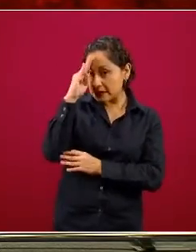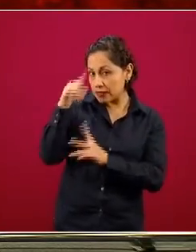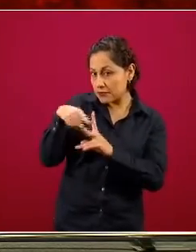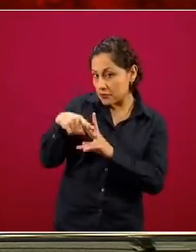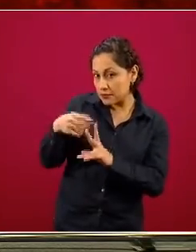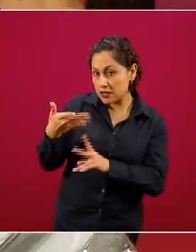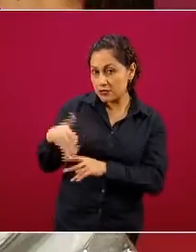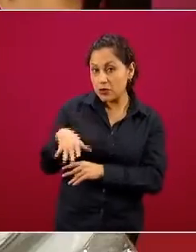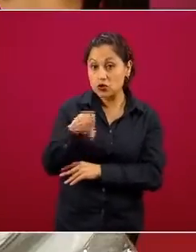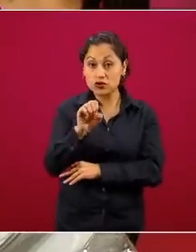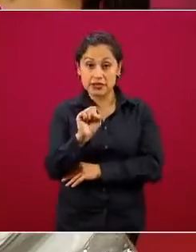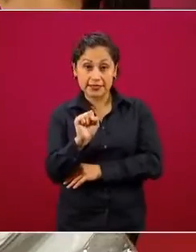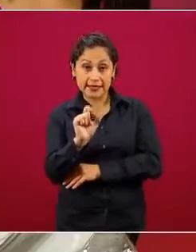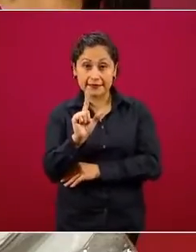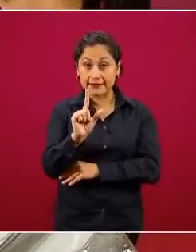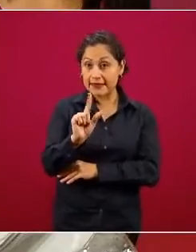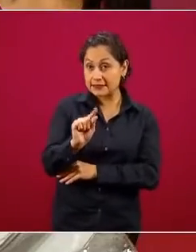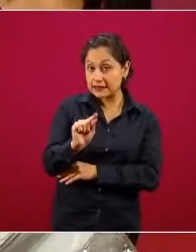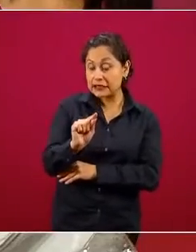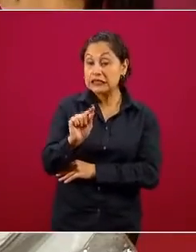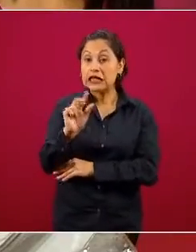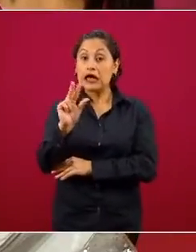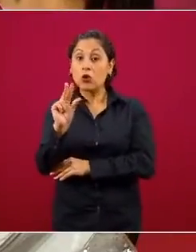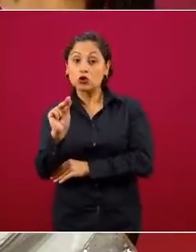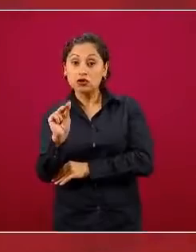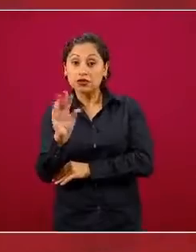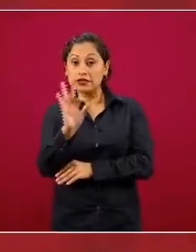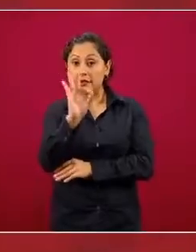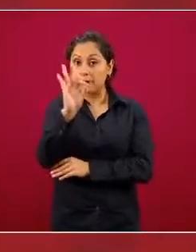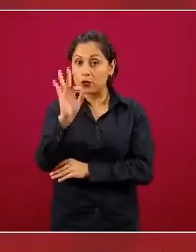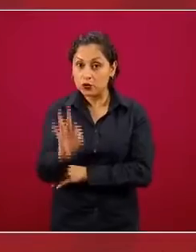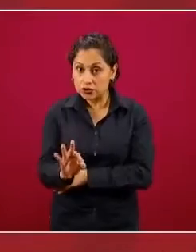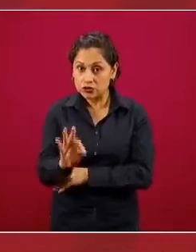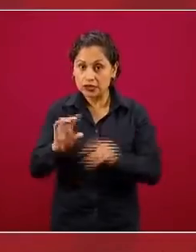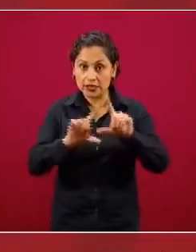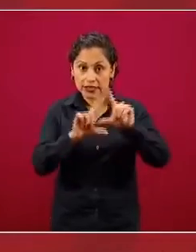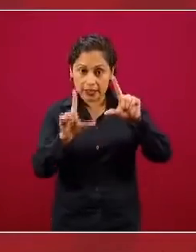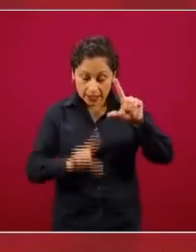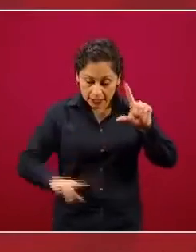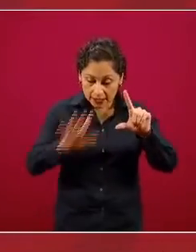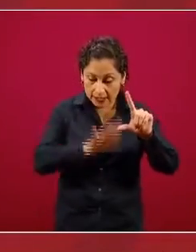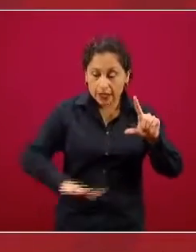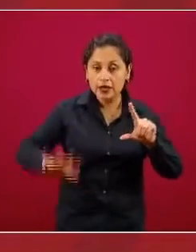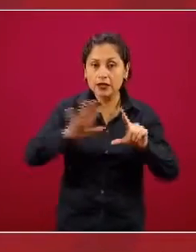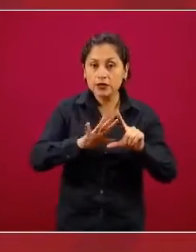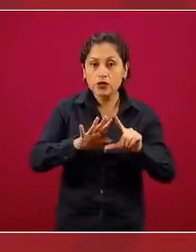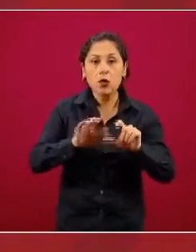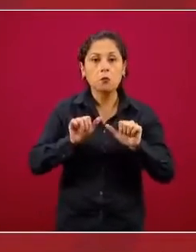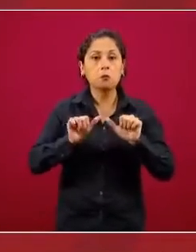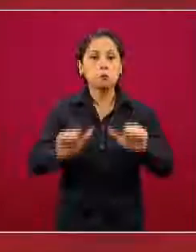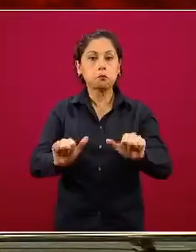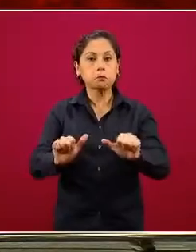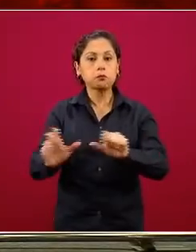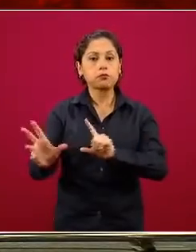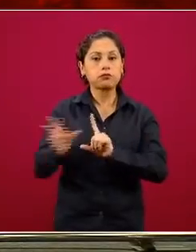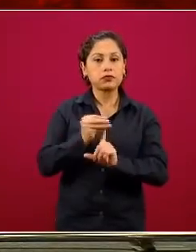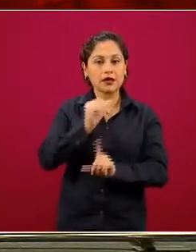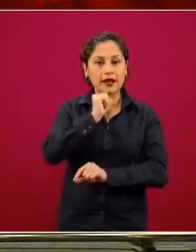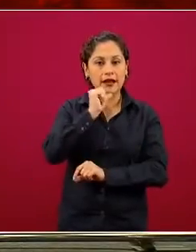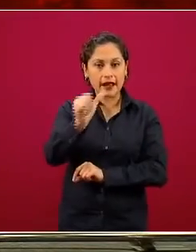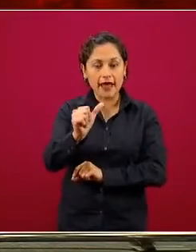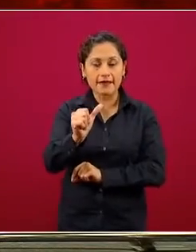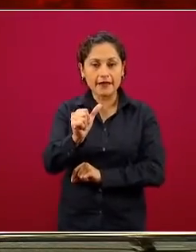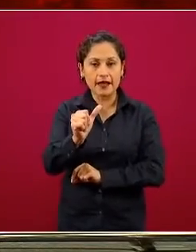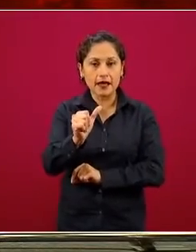70, algunas estimaciones consideran hasta 80% de la población que sea inmune. Todo esto se basa